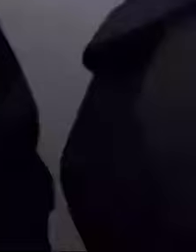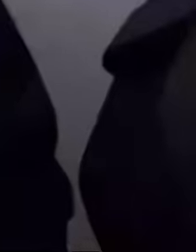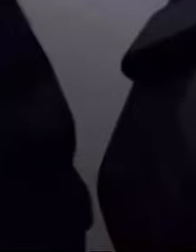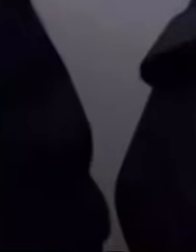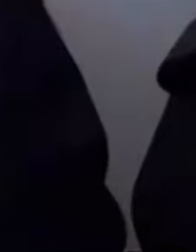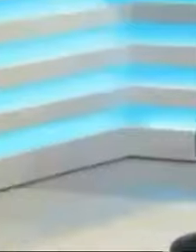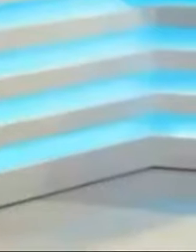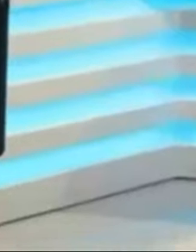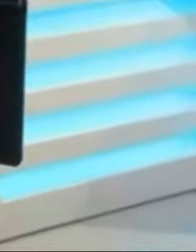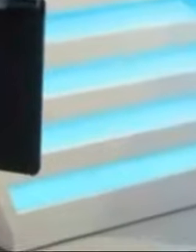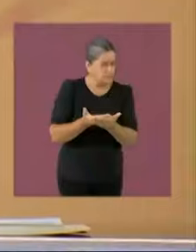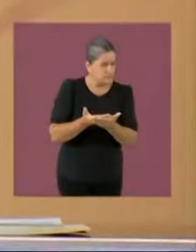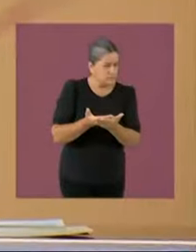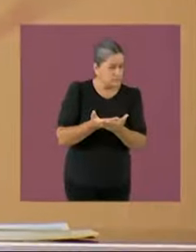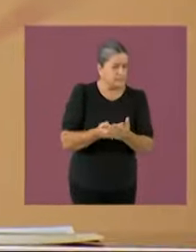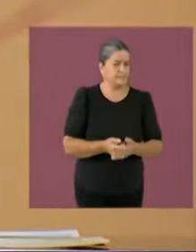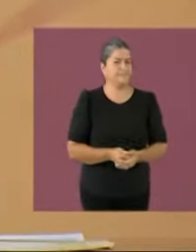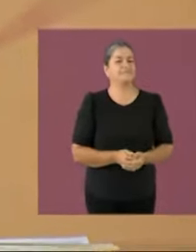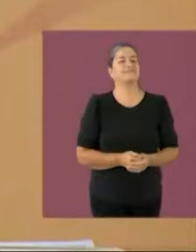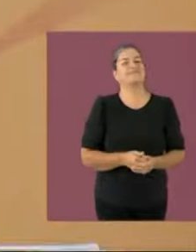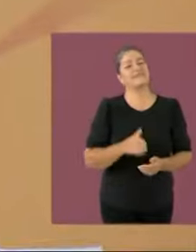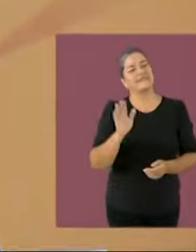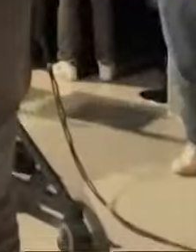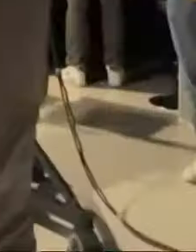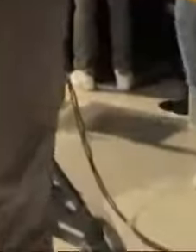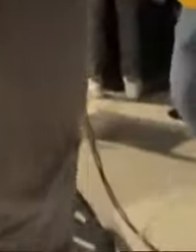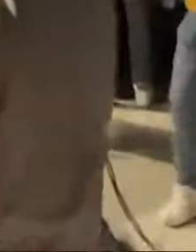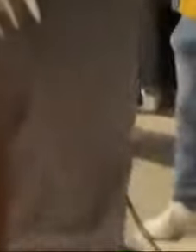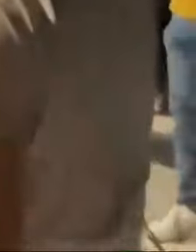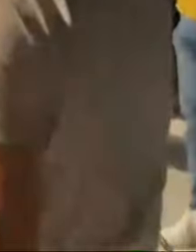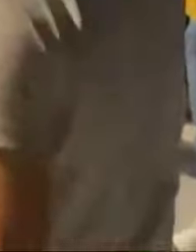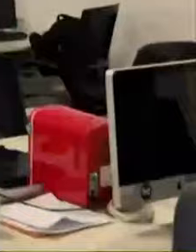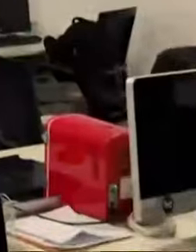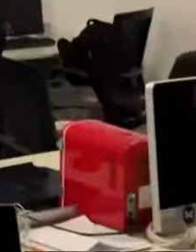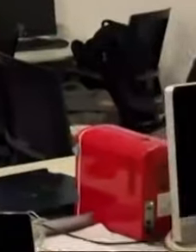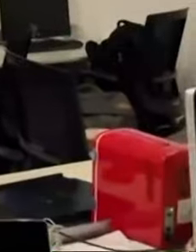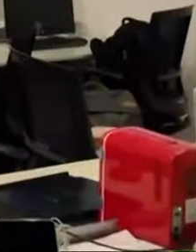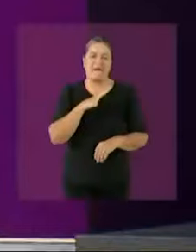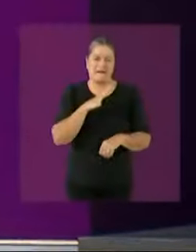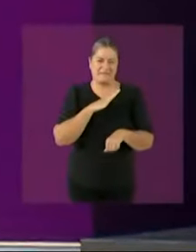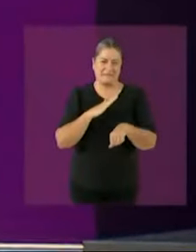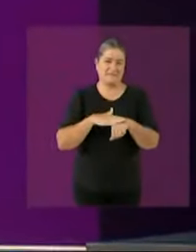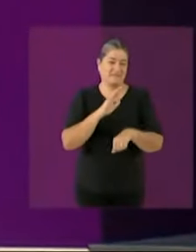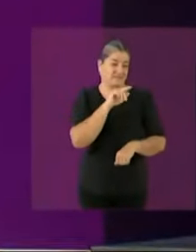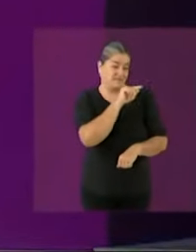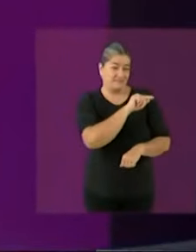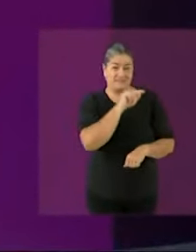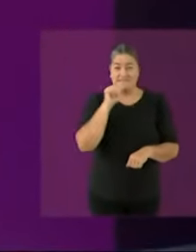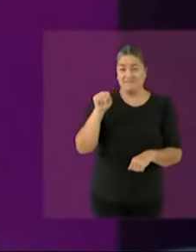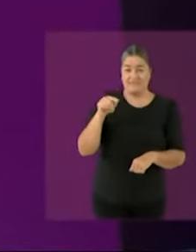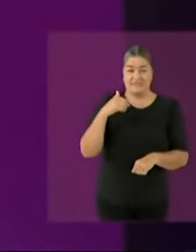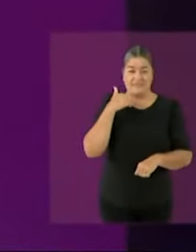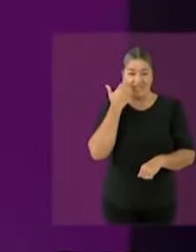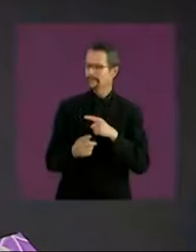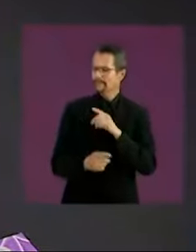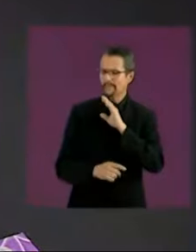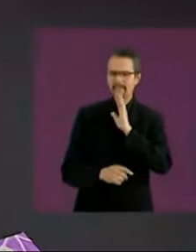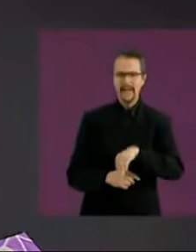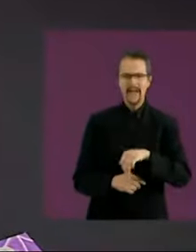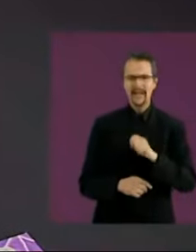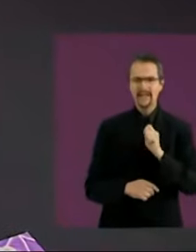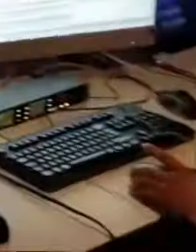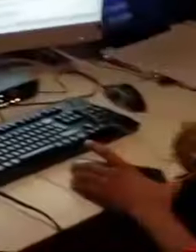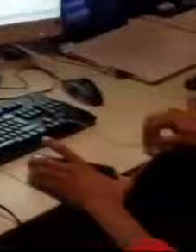transformación. Sé lo que cuesta salir adelante. México va a ser mucho mejor que lo que fue en el pasado.